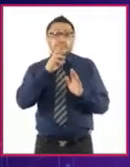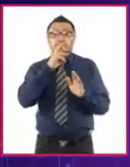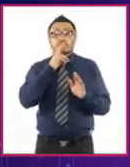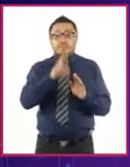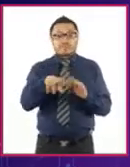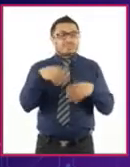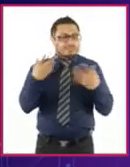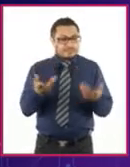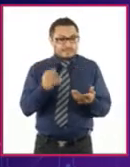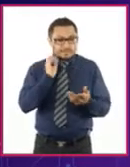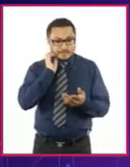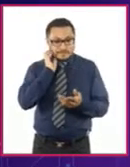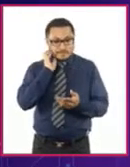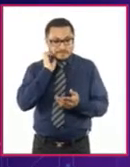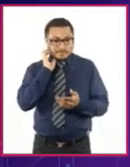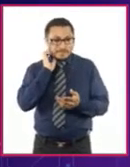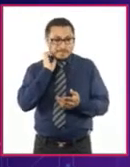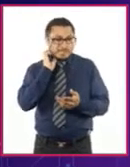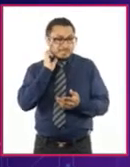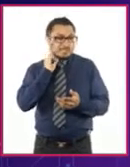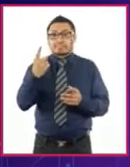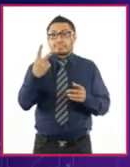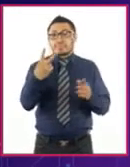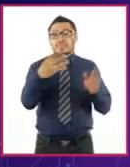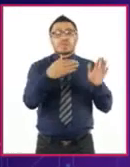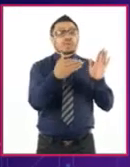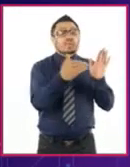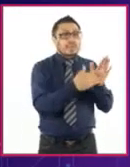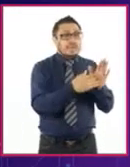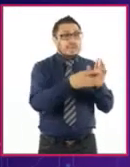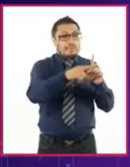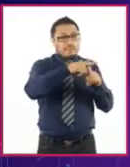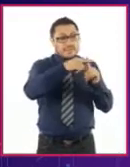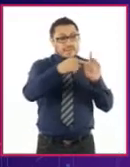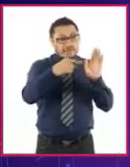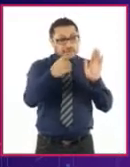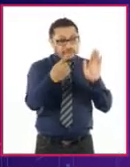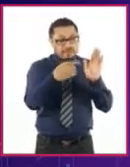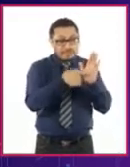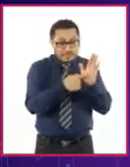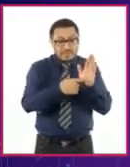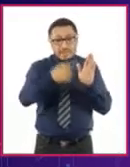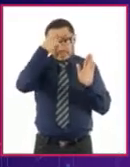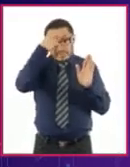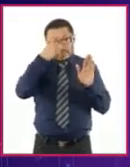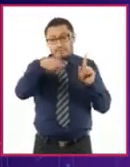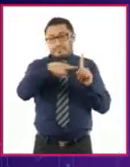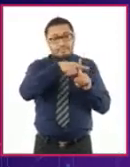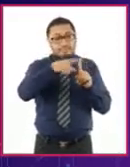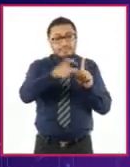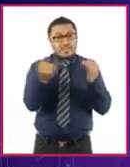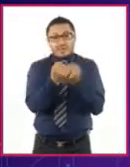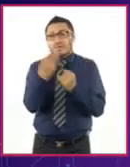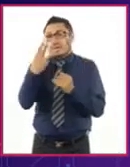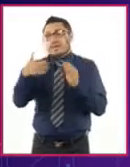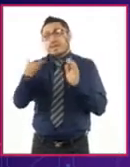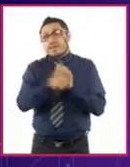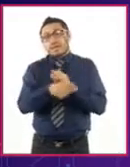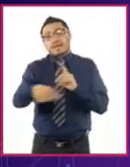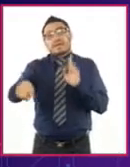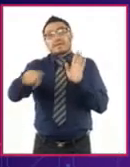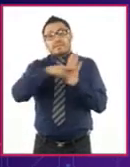siguiente. 2,000 más 1,000 más X es igual a 3X menos